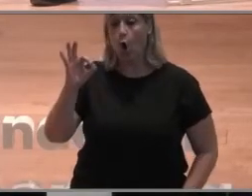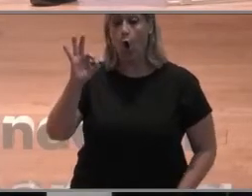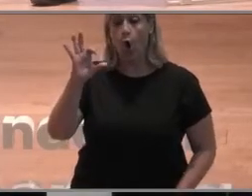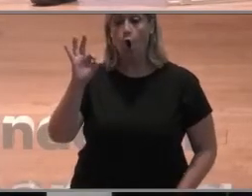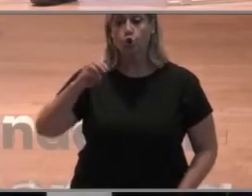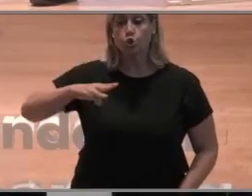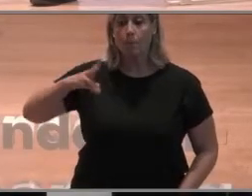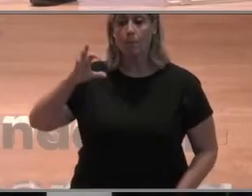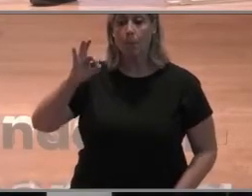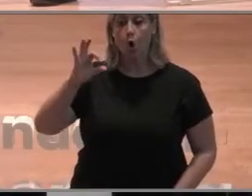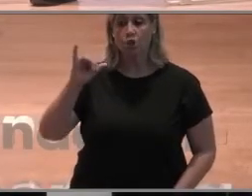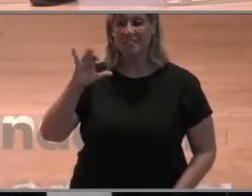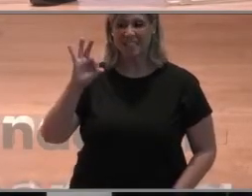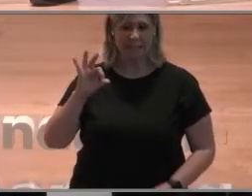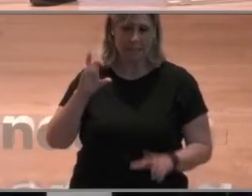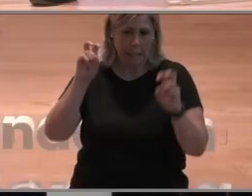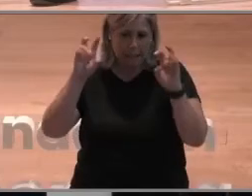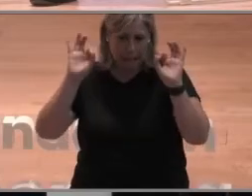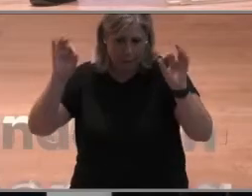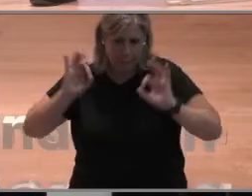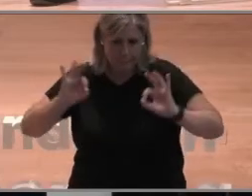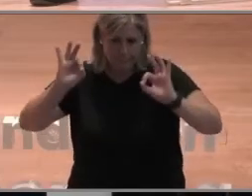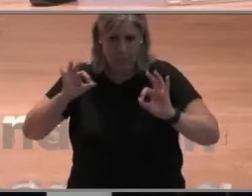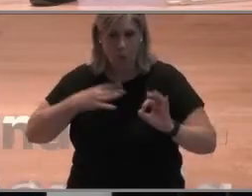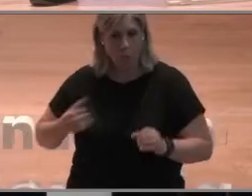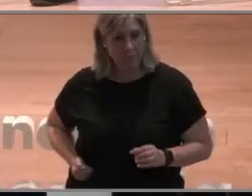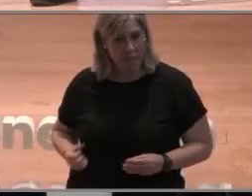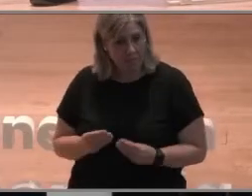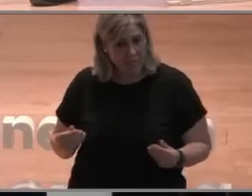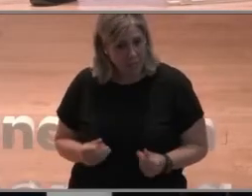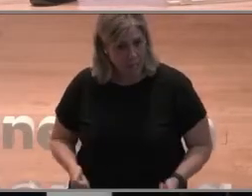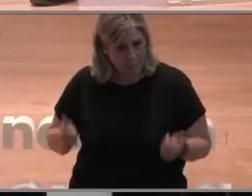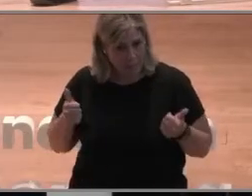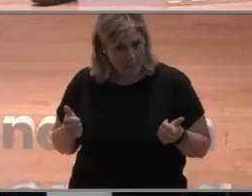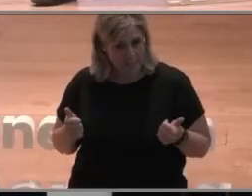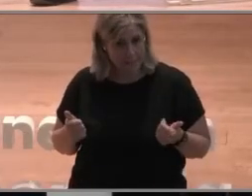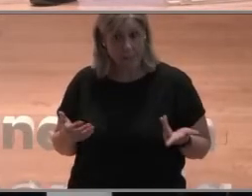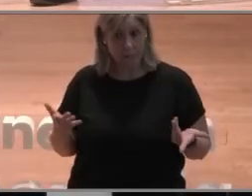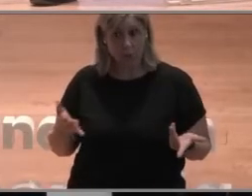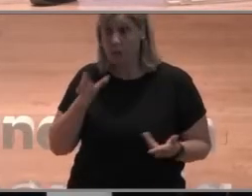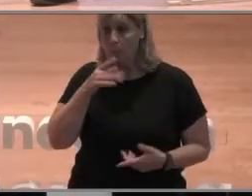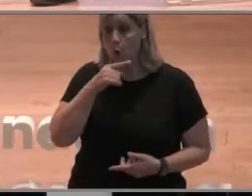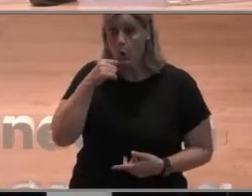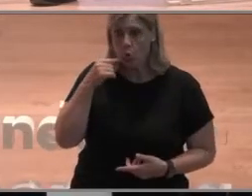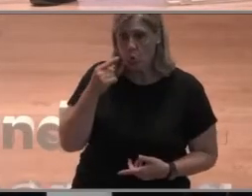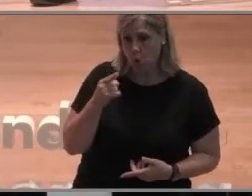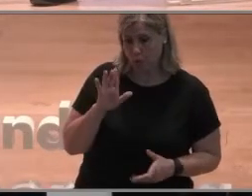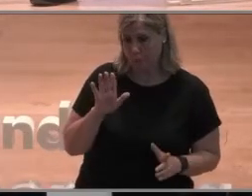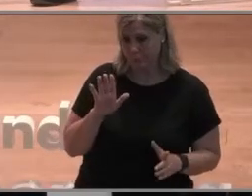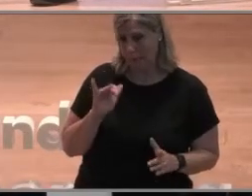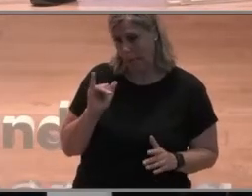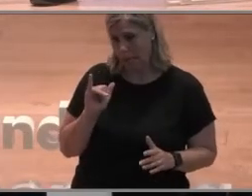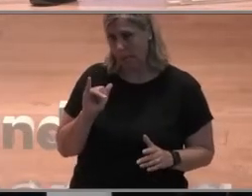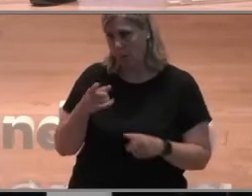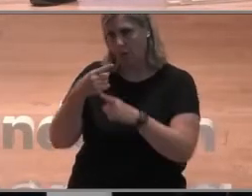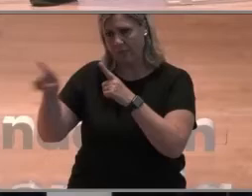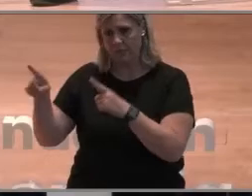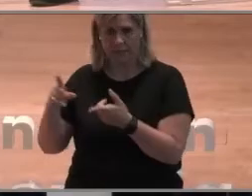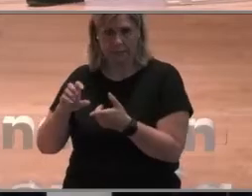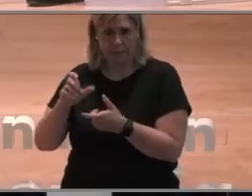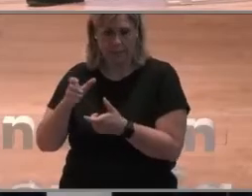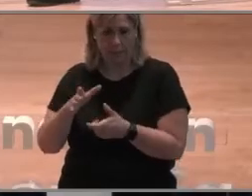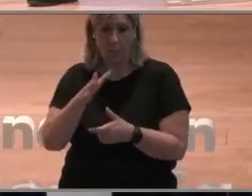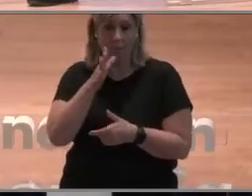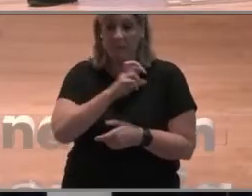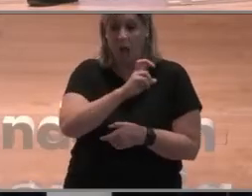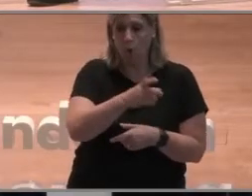que la diarrea sea más abundante, porque el suero oral lleva glucosa, pero no en tanta cantidad como lleva una bebida isotónica. Entonces, la